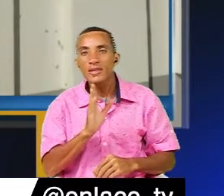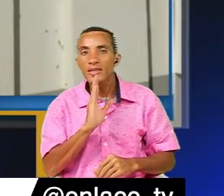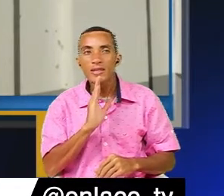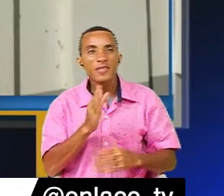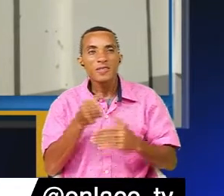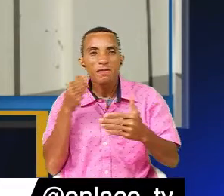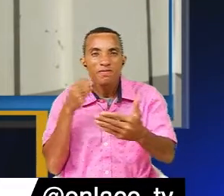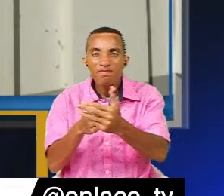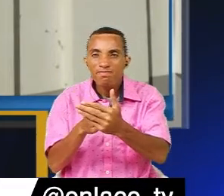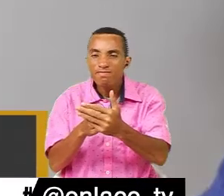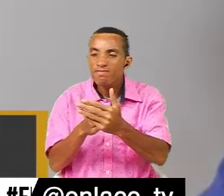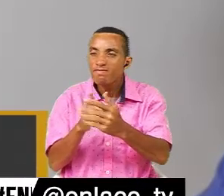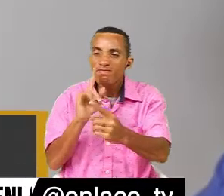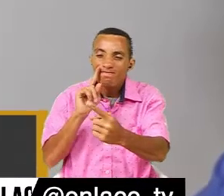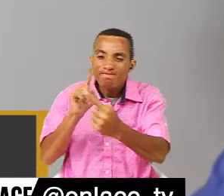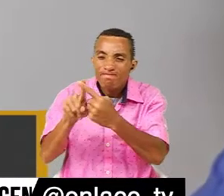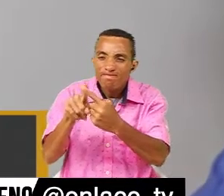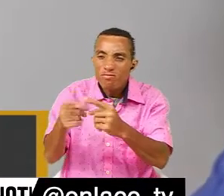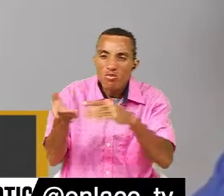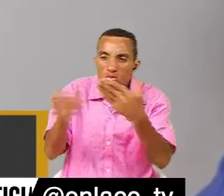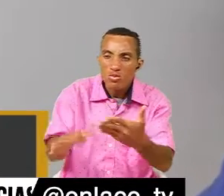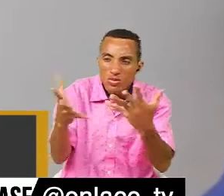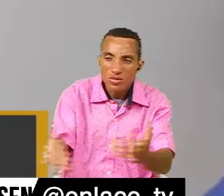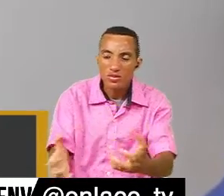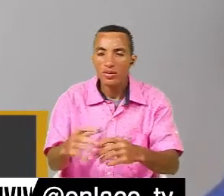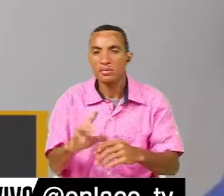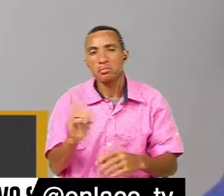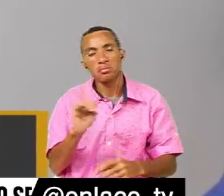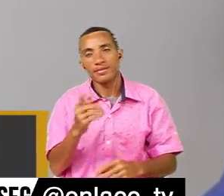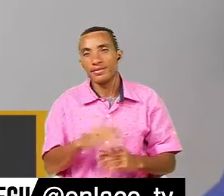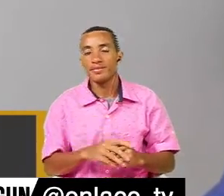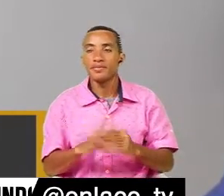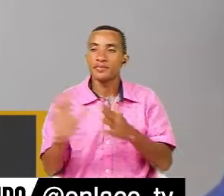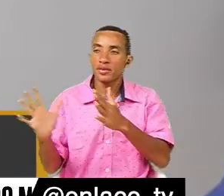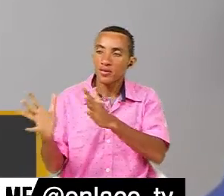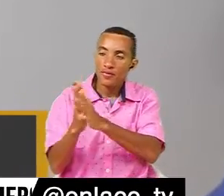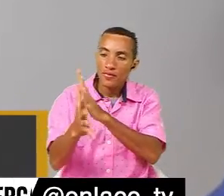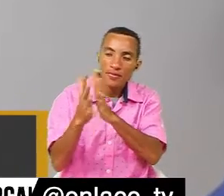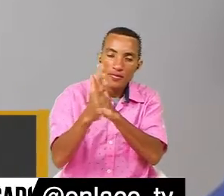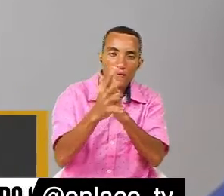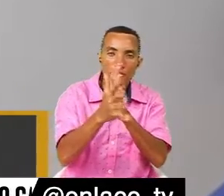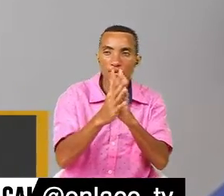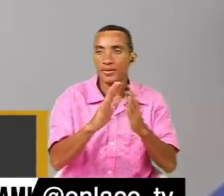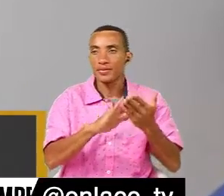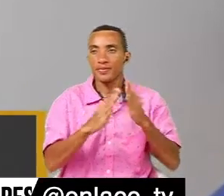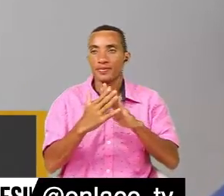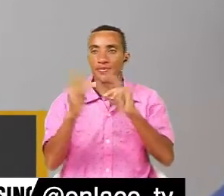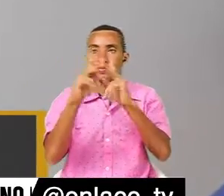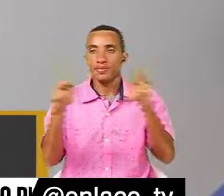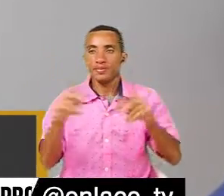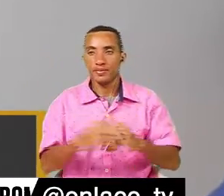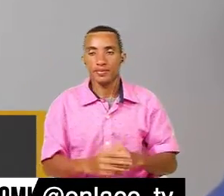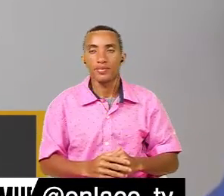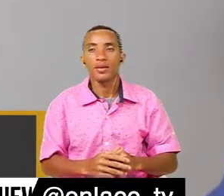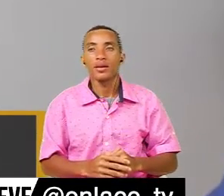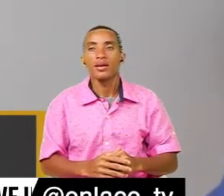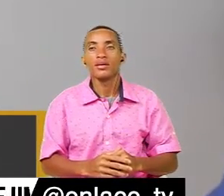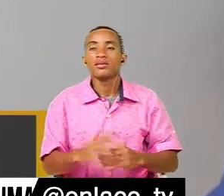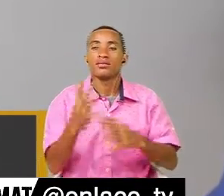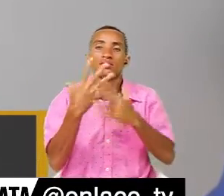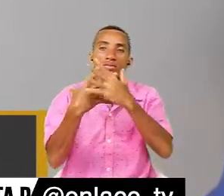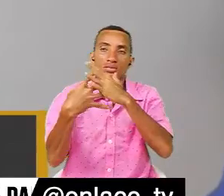tiene certeza, solamente pues se tiene la información de la comunidad, y es que en ese momento estaba pues saliendo